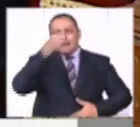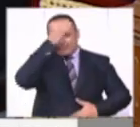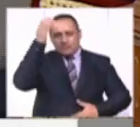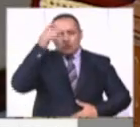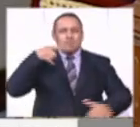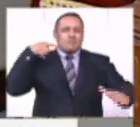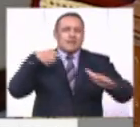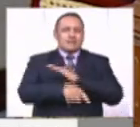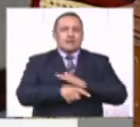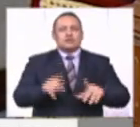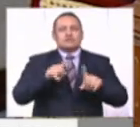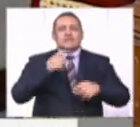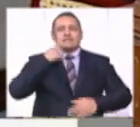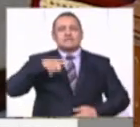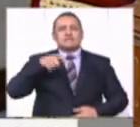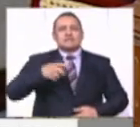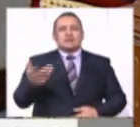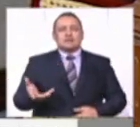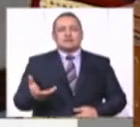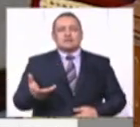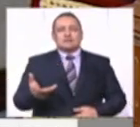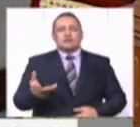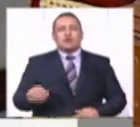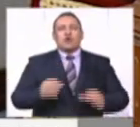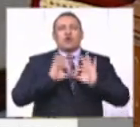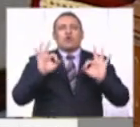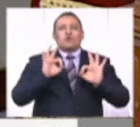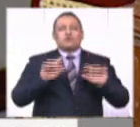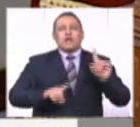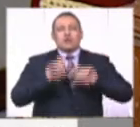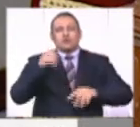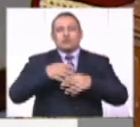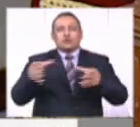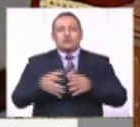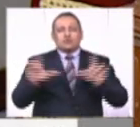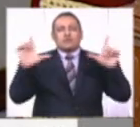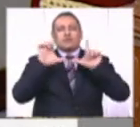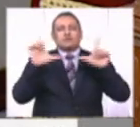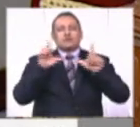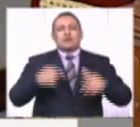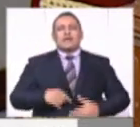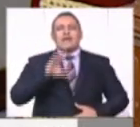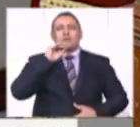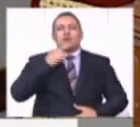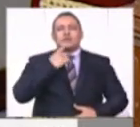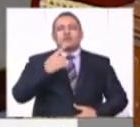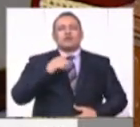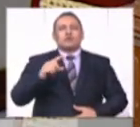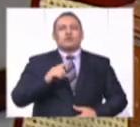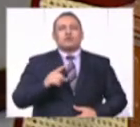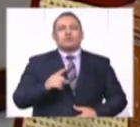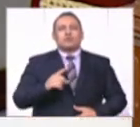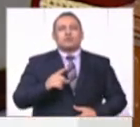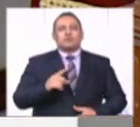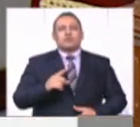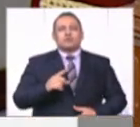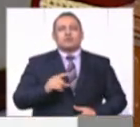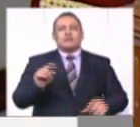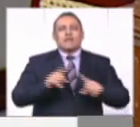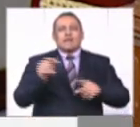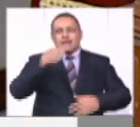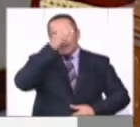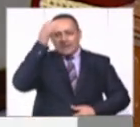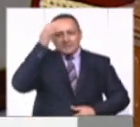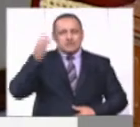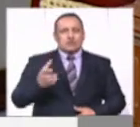matando si es necesario o de un sector de la prensa que dijo no queé a Pedro